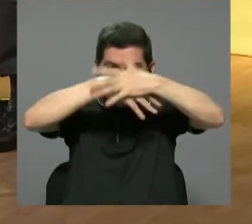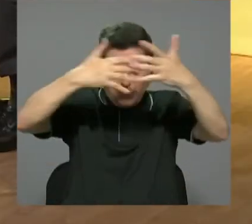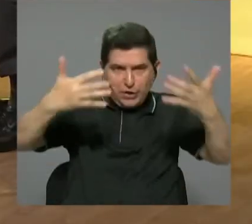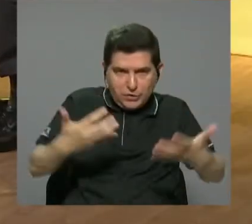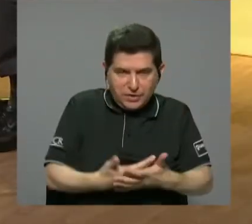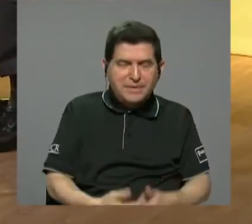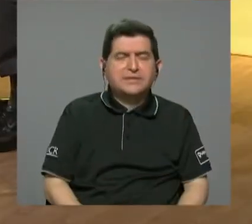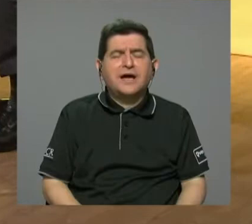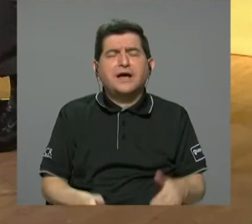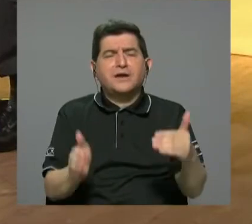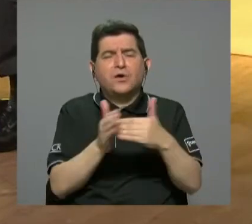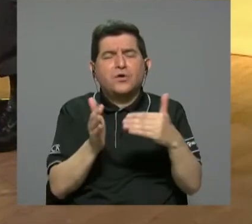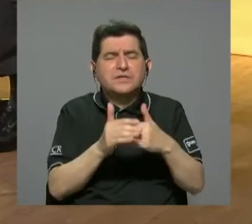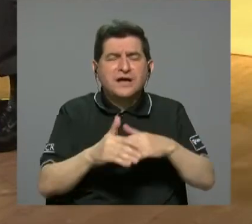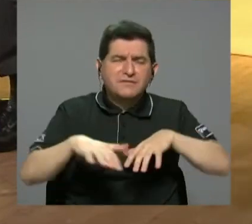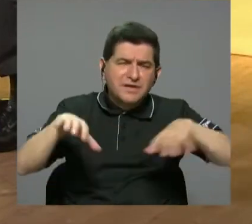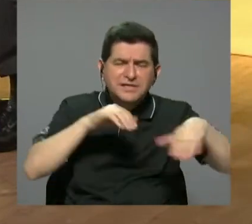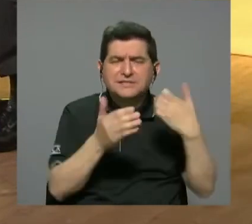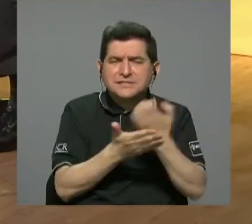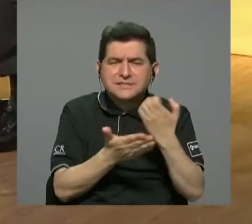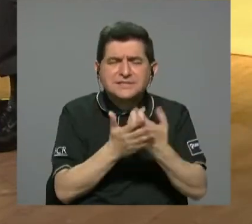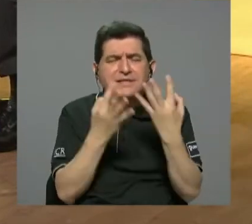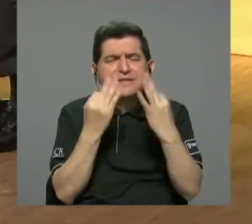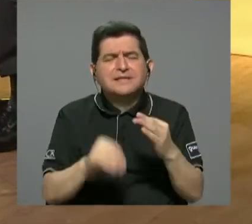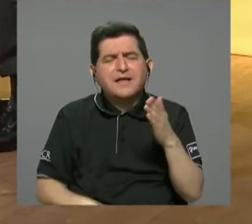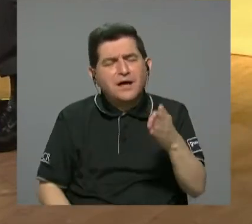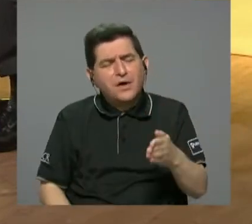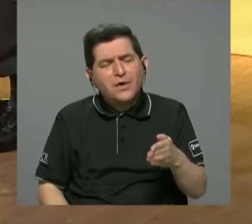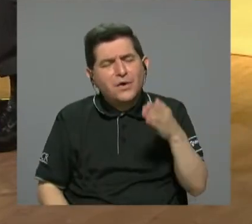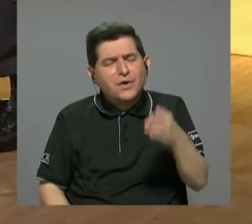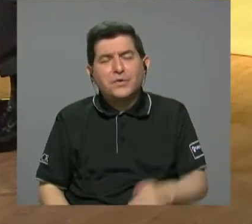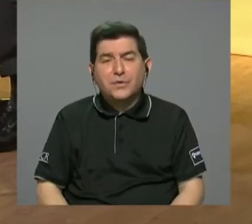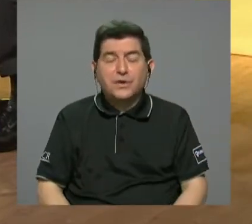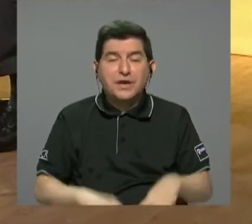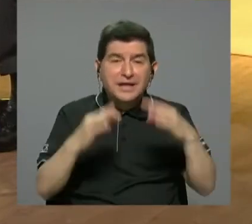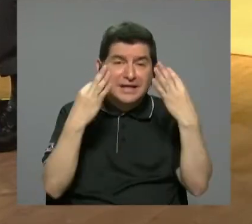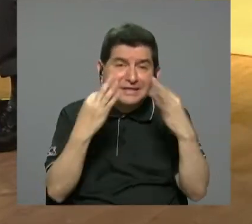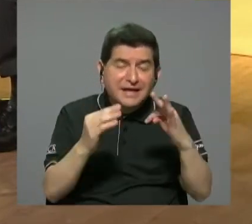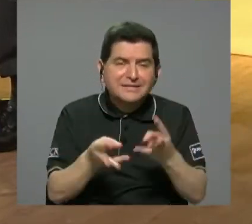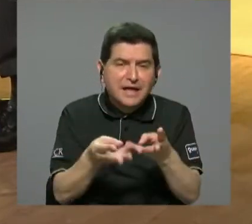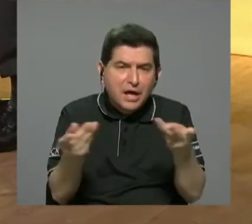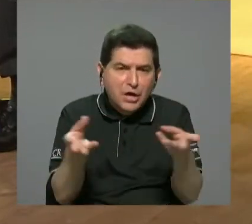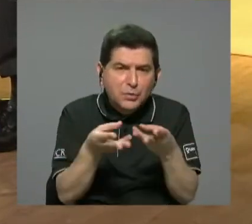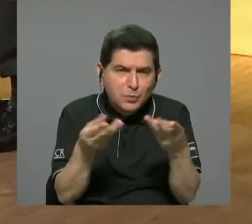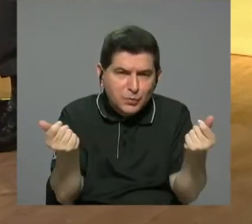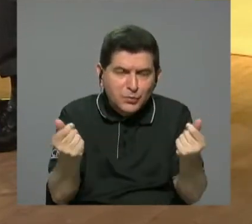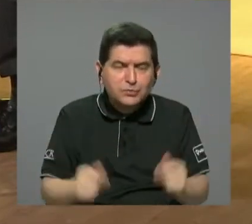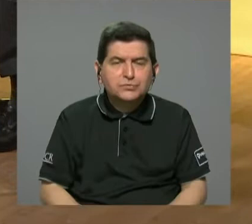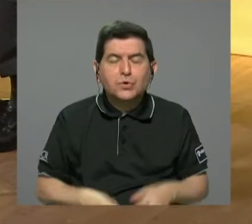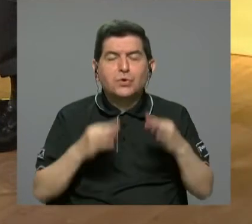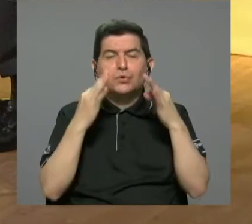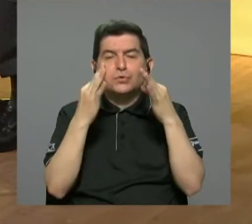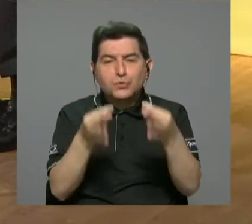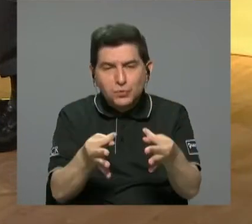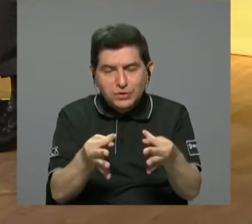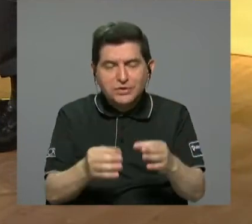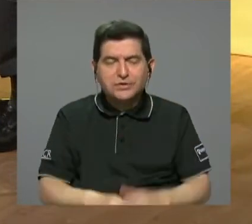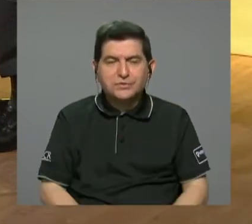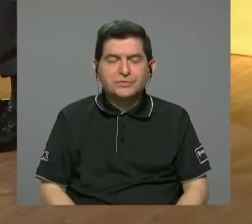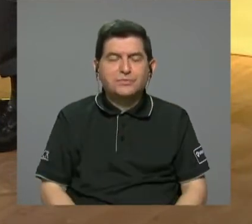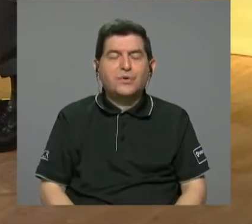empezando a reactivarse la economía lentamente, empezando a alcanzar puntos de producción como el turismo, como